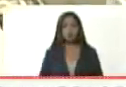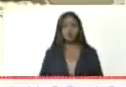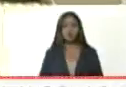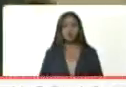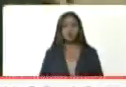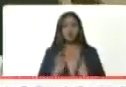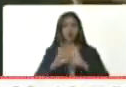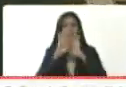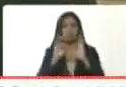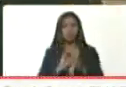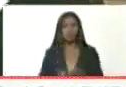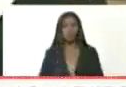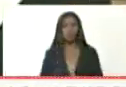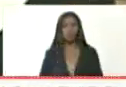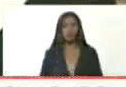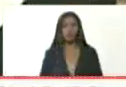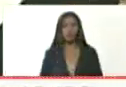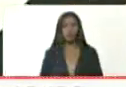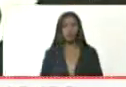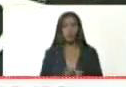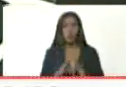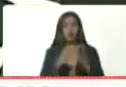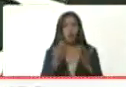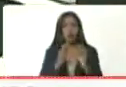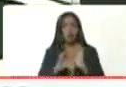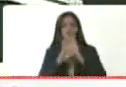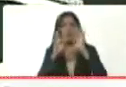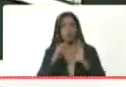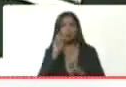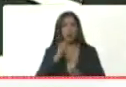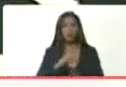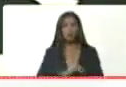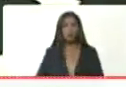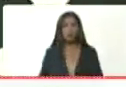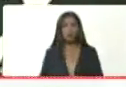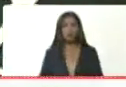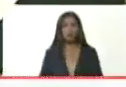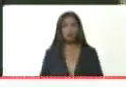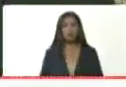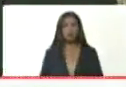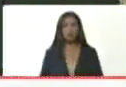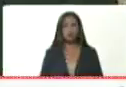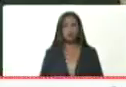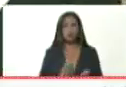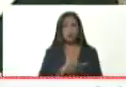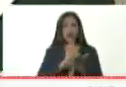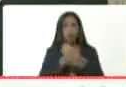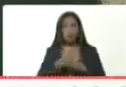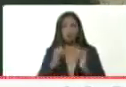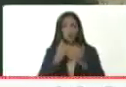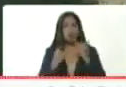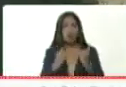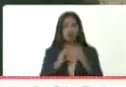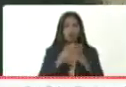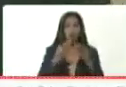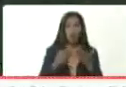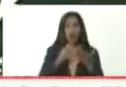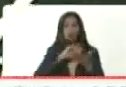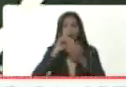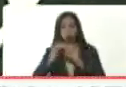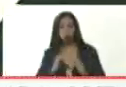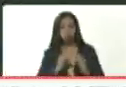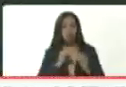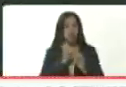ambiente deporte en la zona de encuadernación y es que el acabado final del correcto trabajo